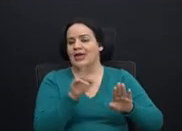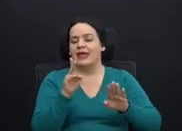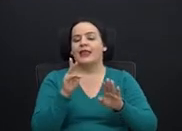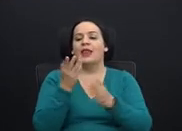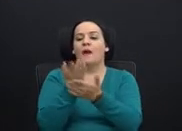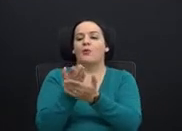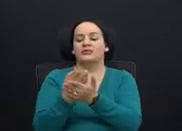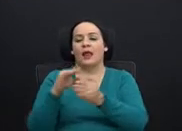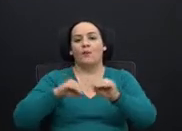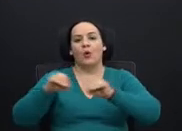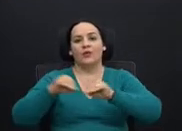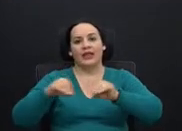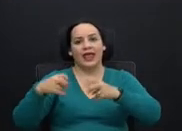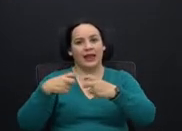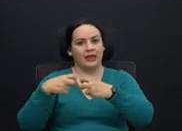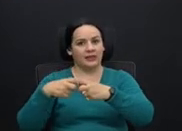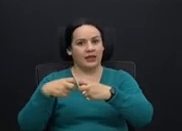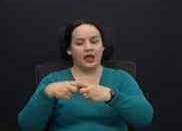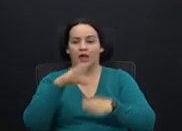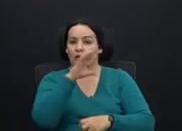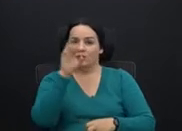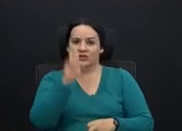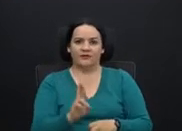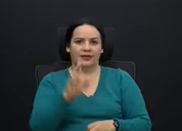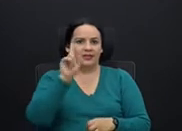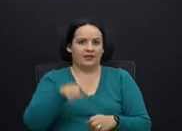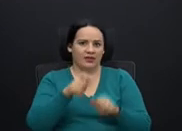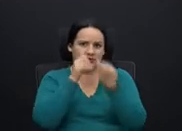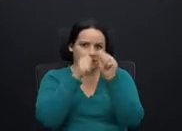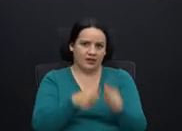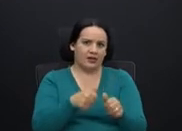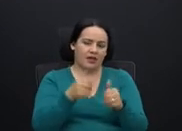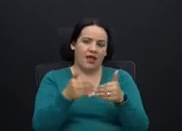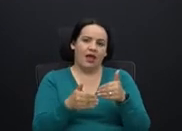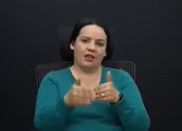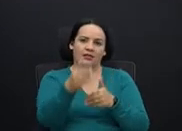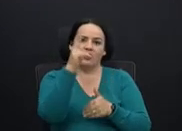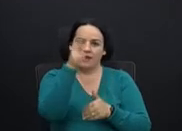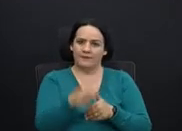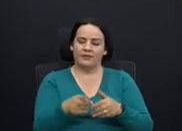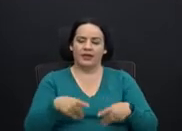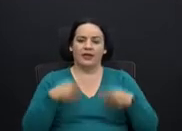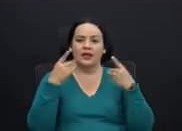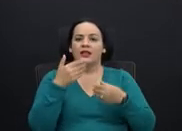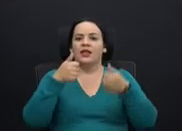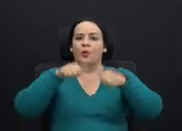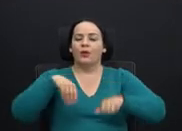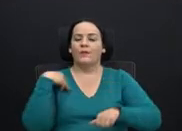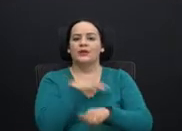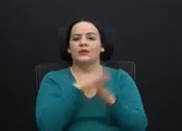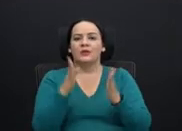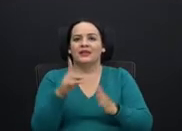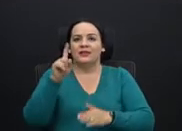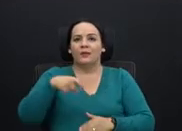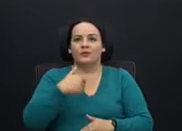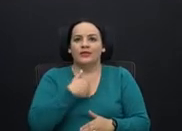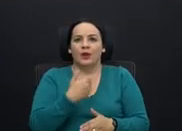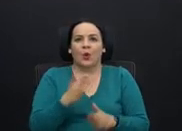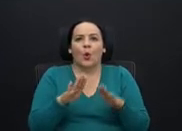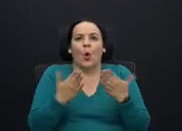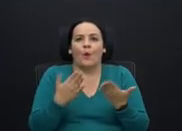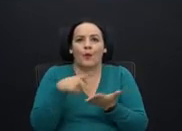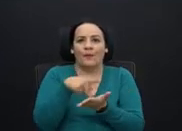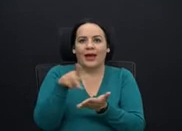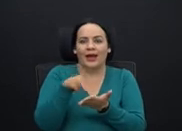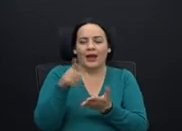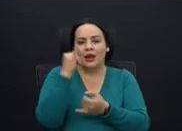a la movilidad eléctrica, cosa que Costa Rica debería seguir adelante en esa misma dirección. De acuerdo, ministro, solo que también tenemos que tener cómo pagarlo.